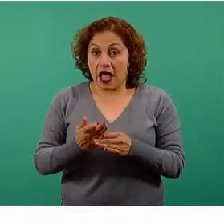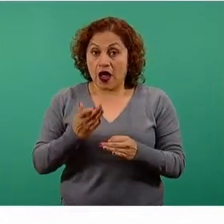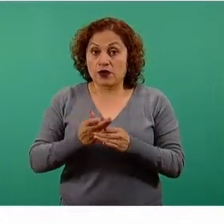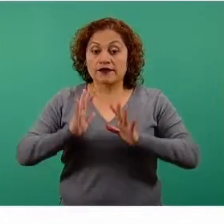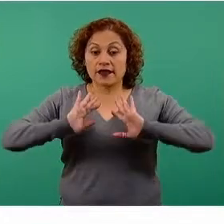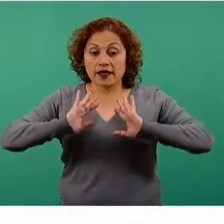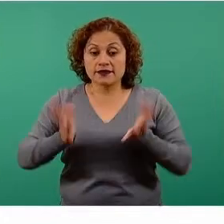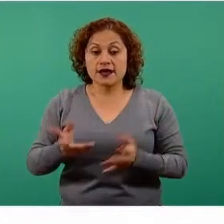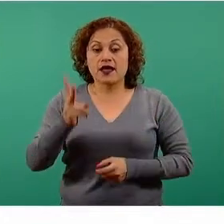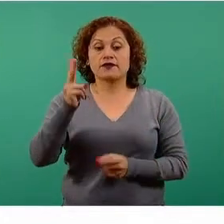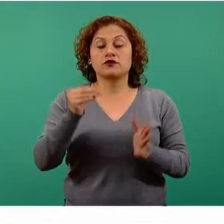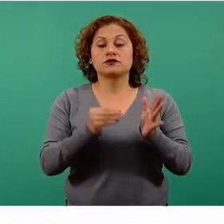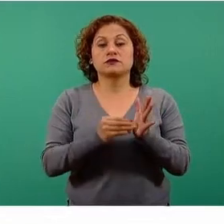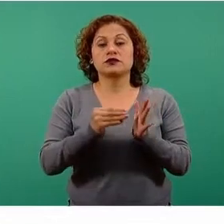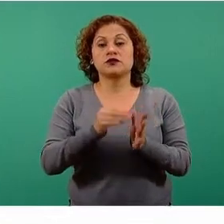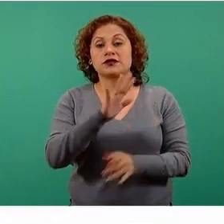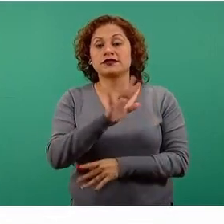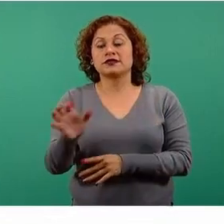a